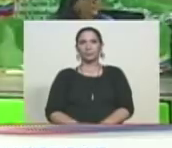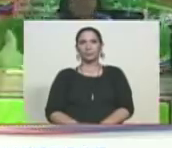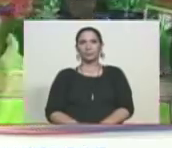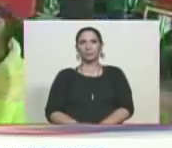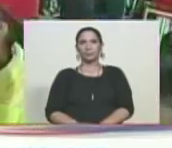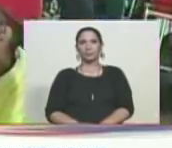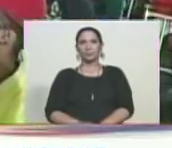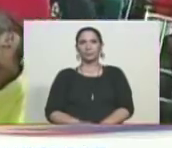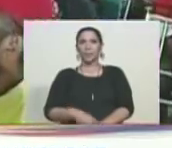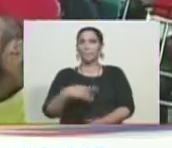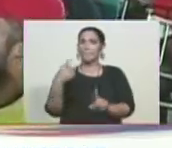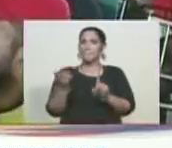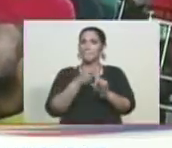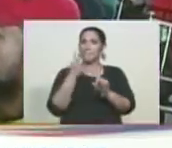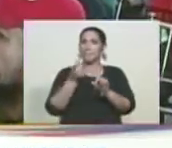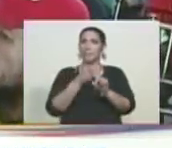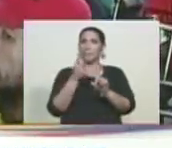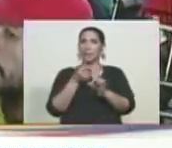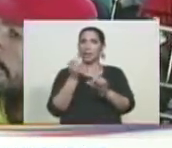Fue la primera ofensiva.